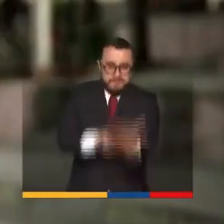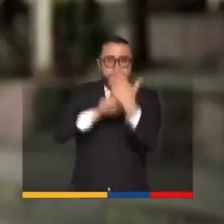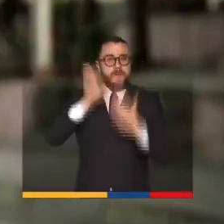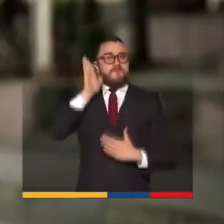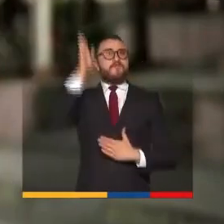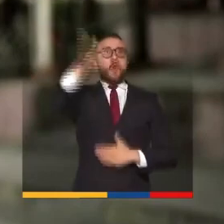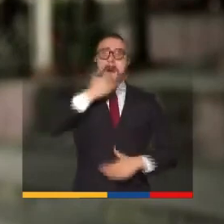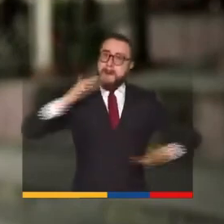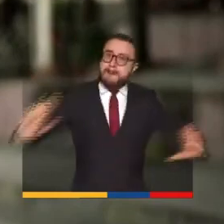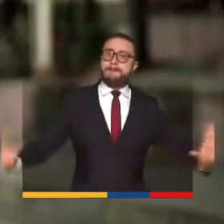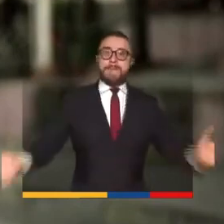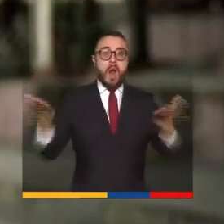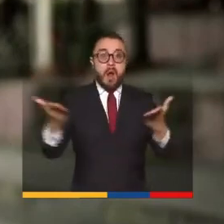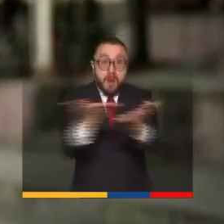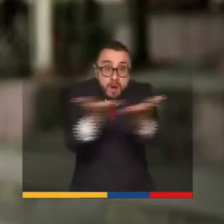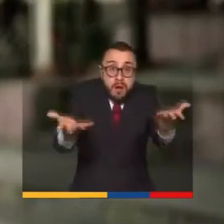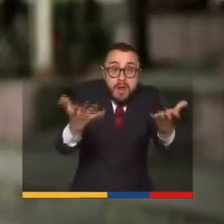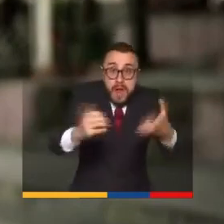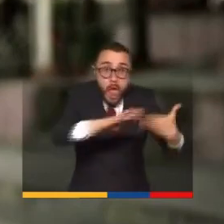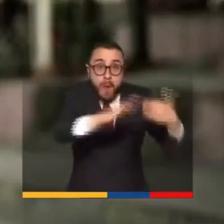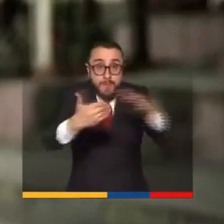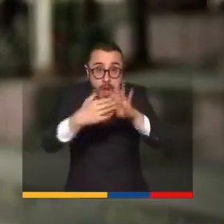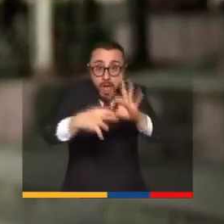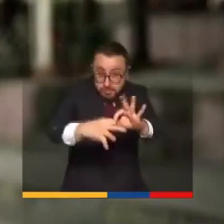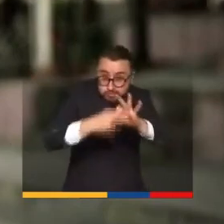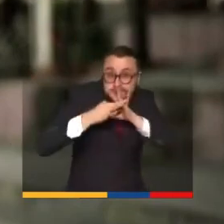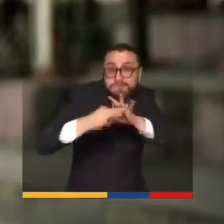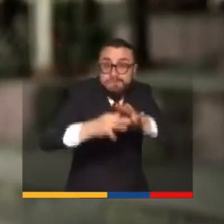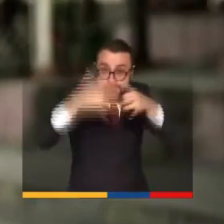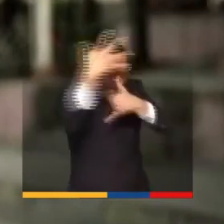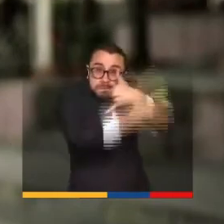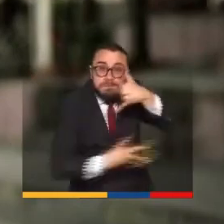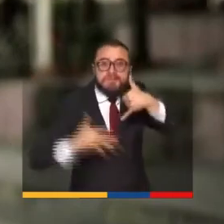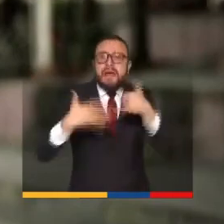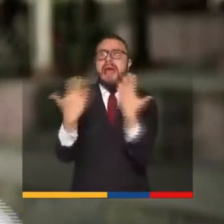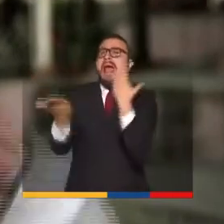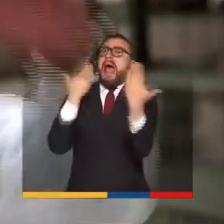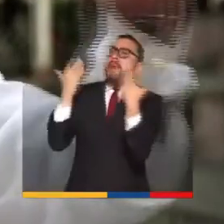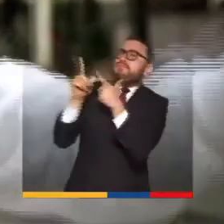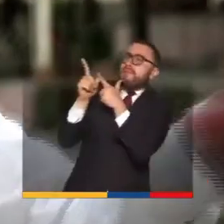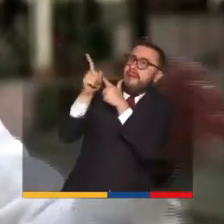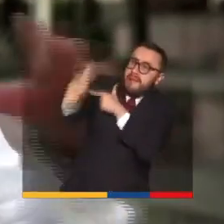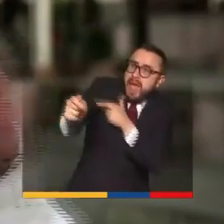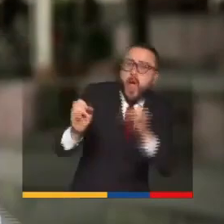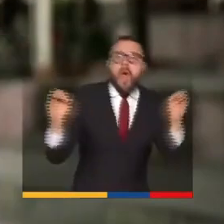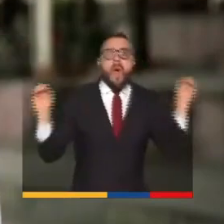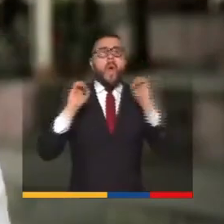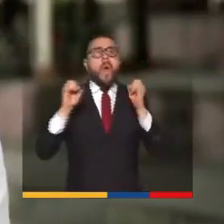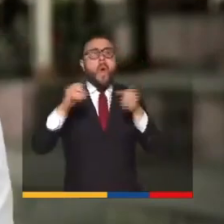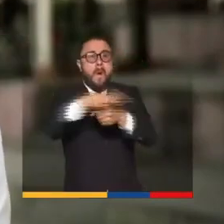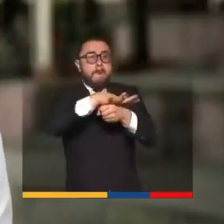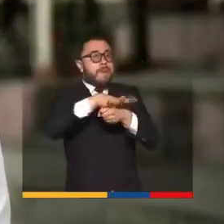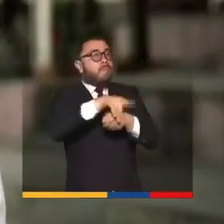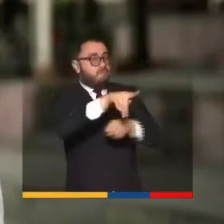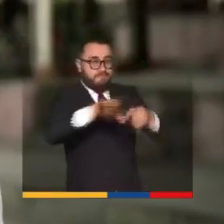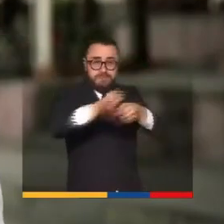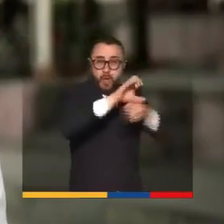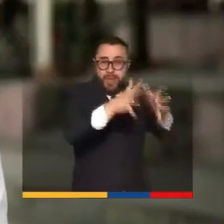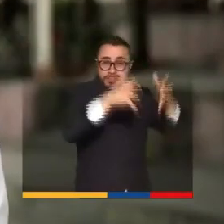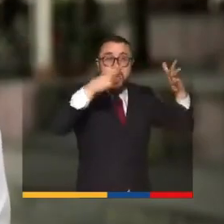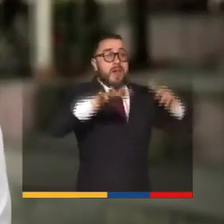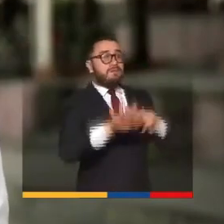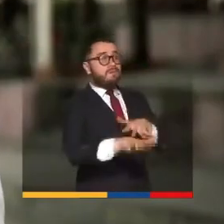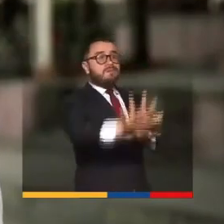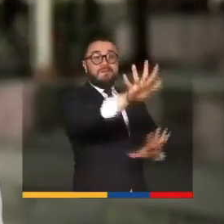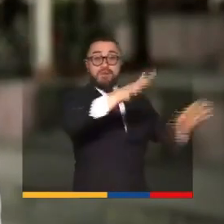Cada comunidad que quiera unirse en toda Colombia, en una vereda lejos, en un barrio de una gran ciudad,